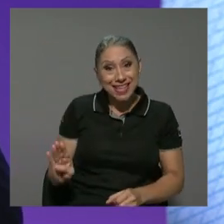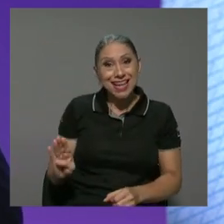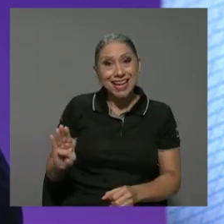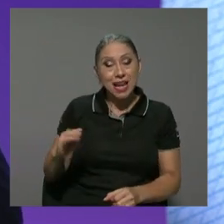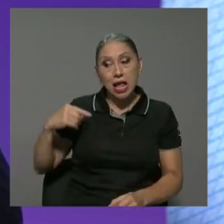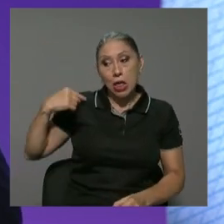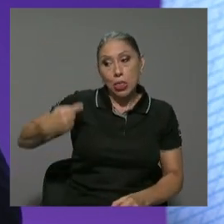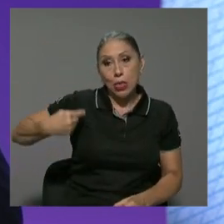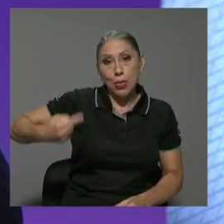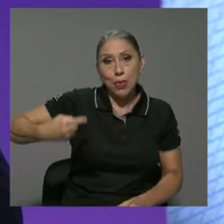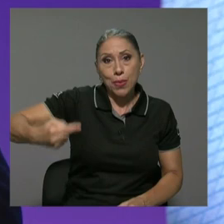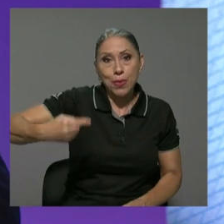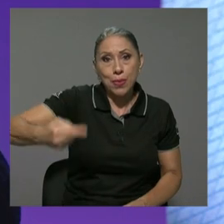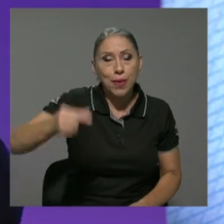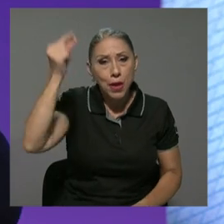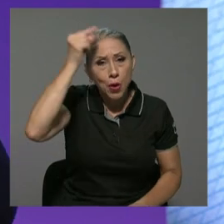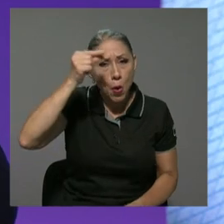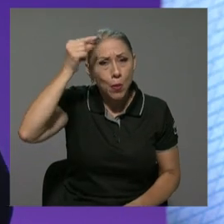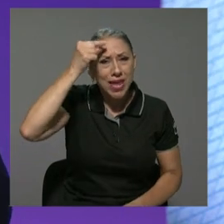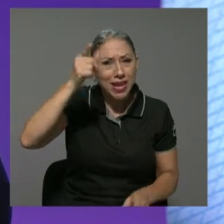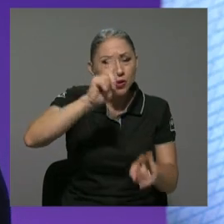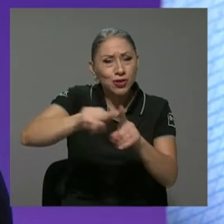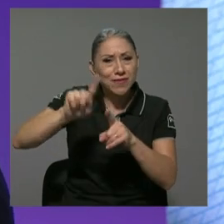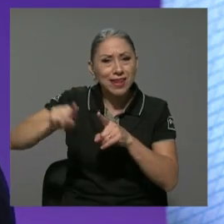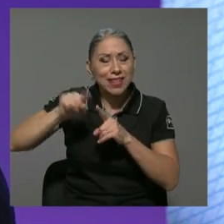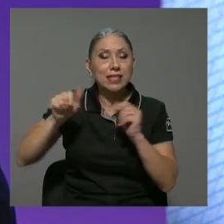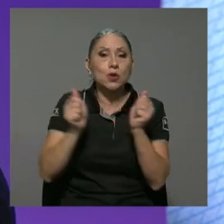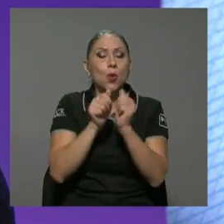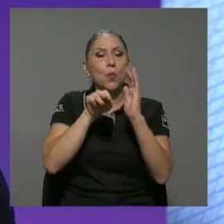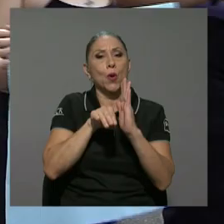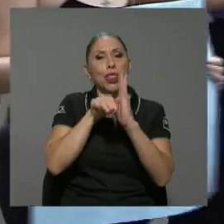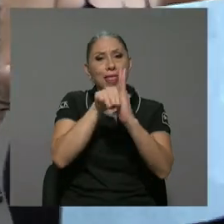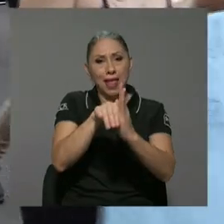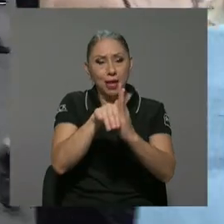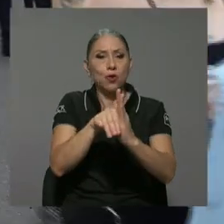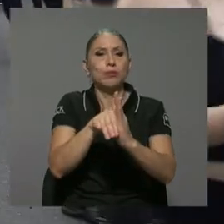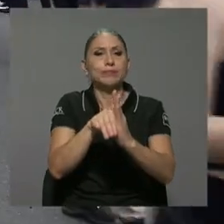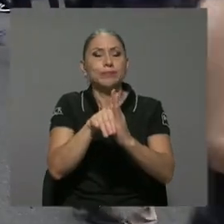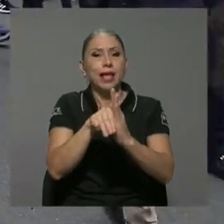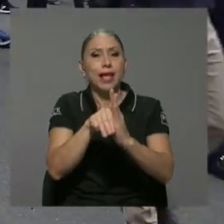corte absolutamente, y de un modelo absolutamente,